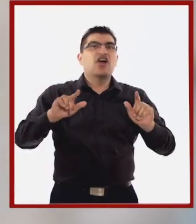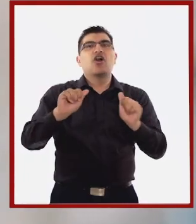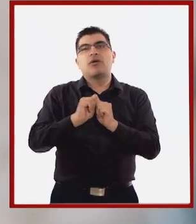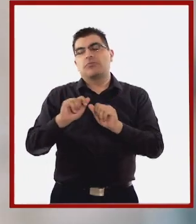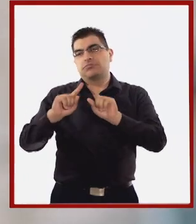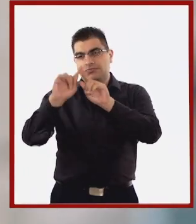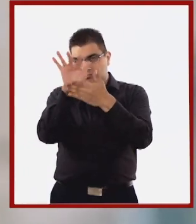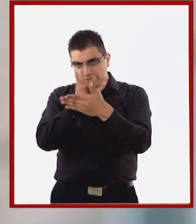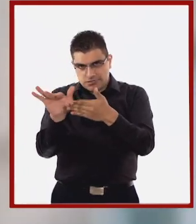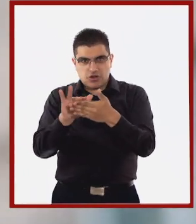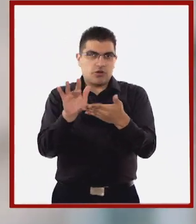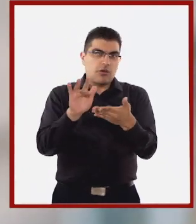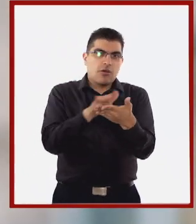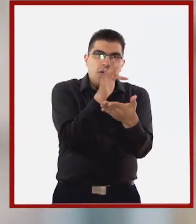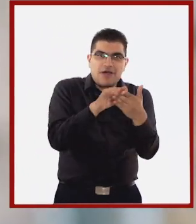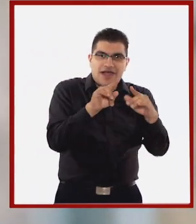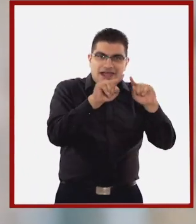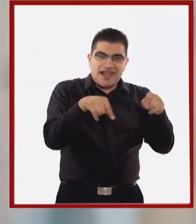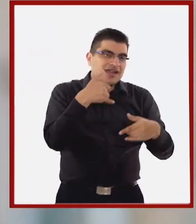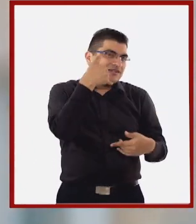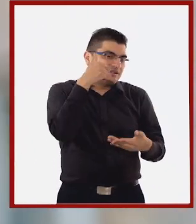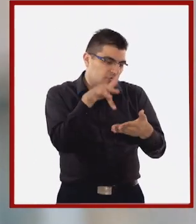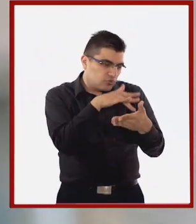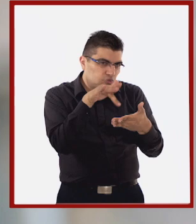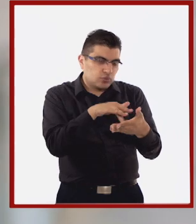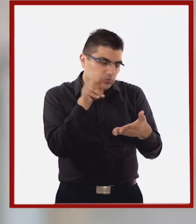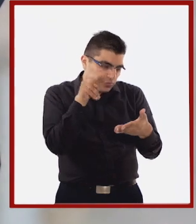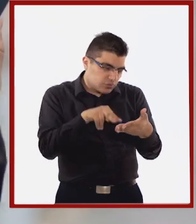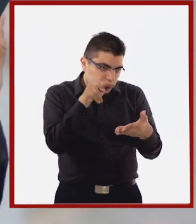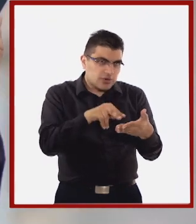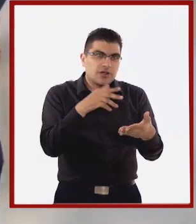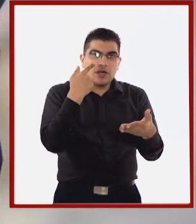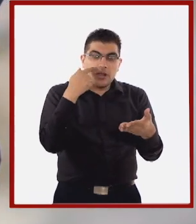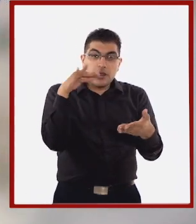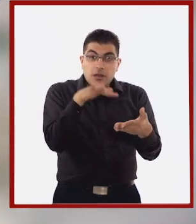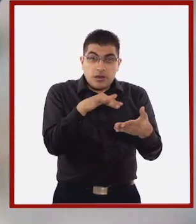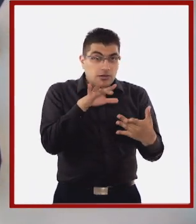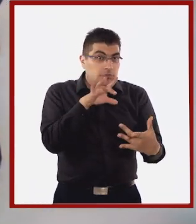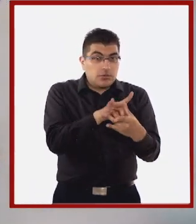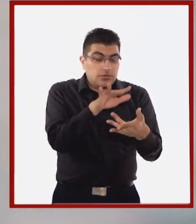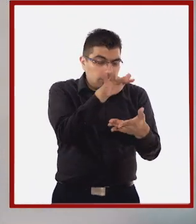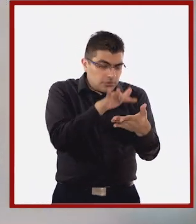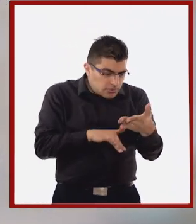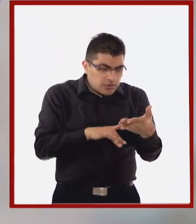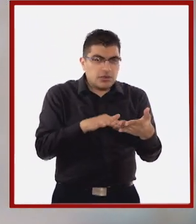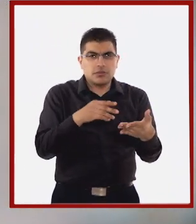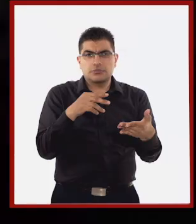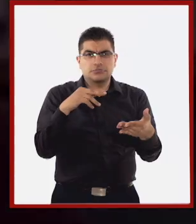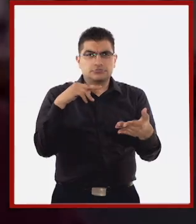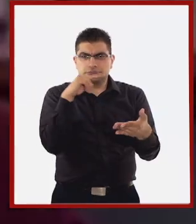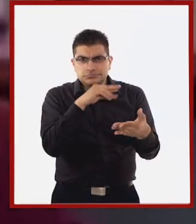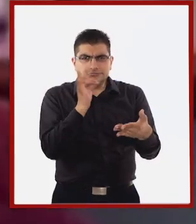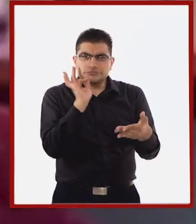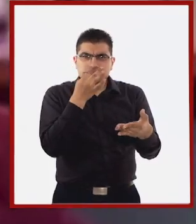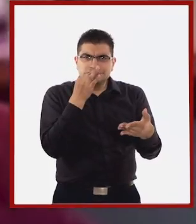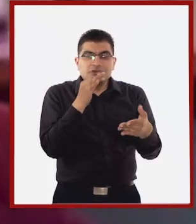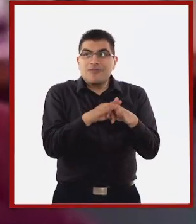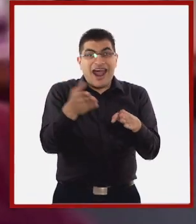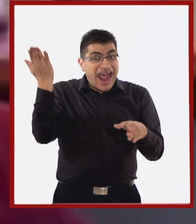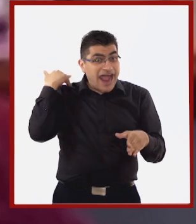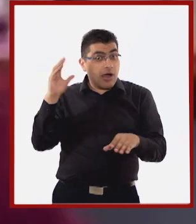alguno de los aparatos con los que leemos ahora, ¿no? Y que nos permiten tener lecturas a la mano como nunca antes,